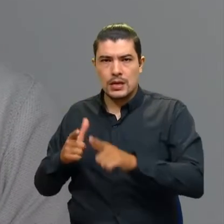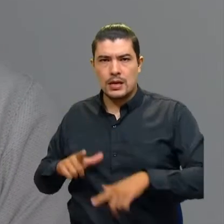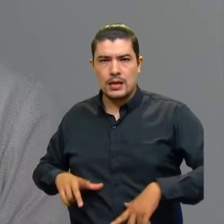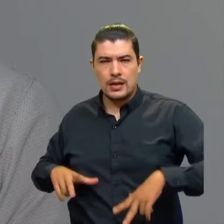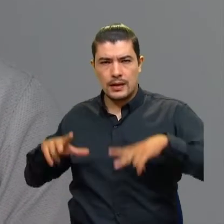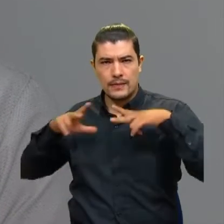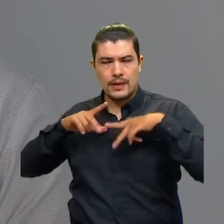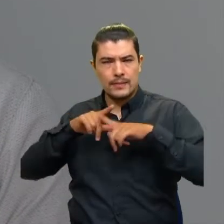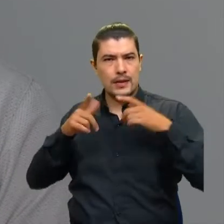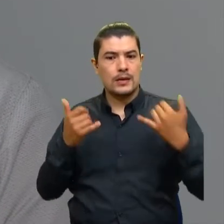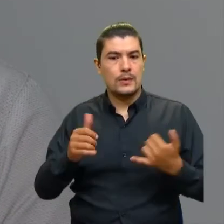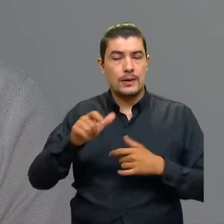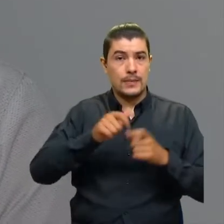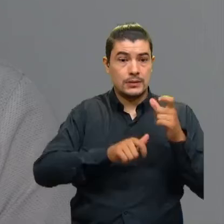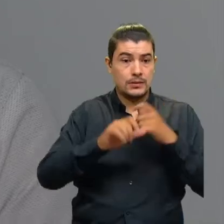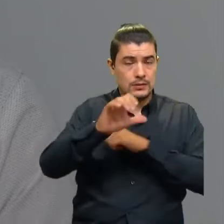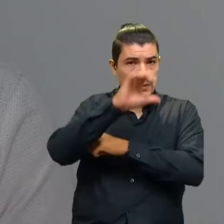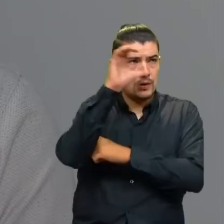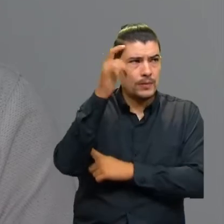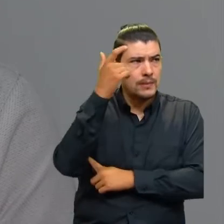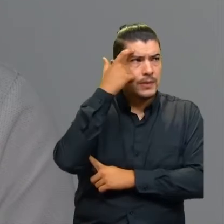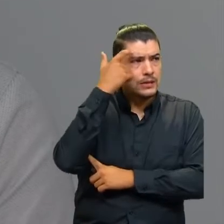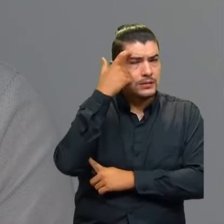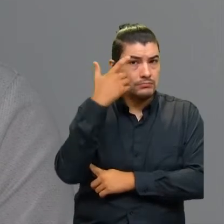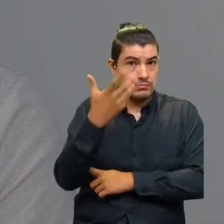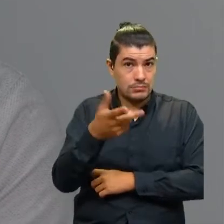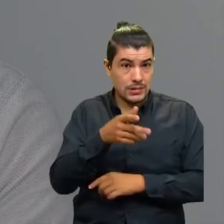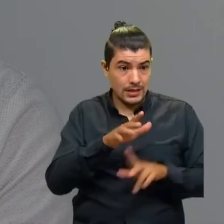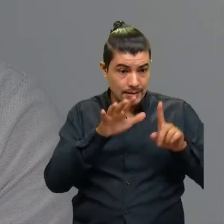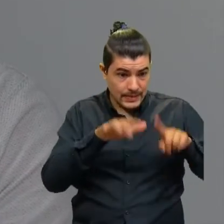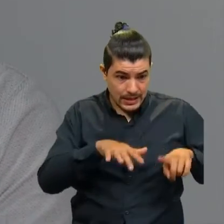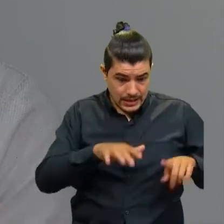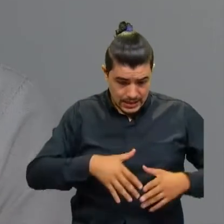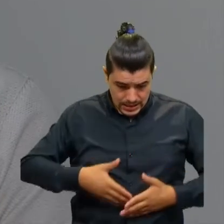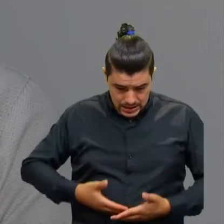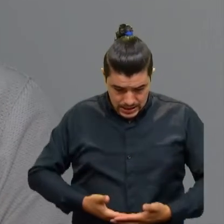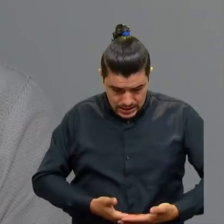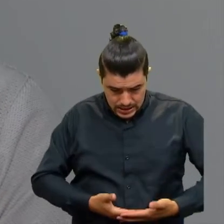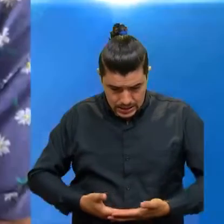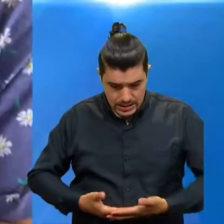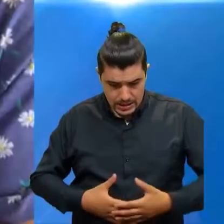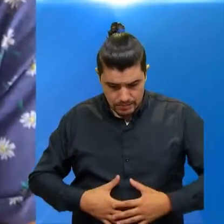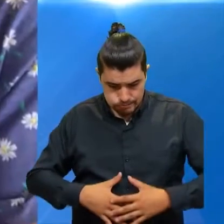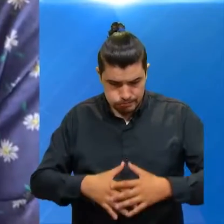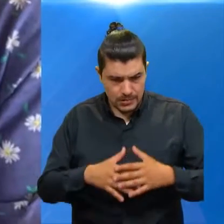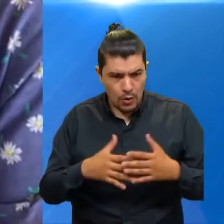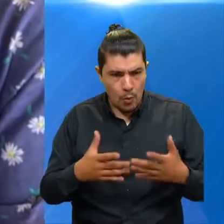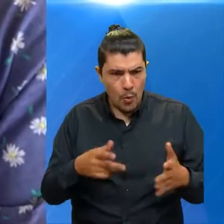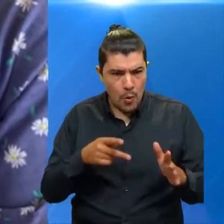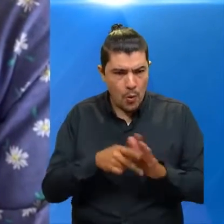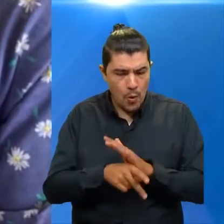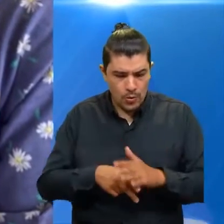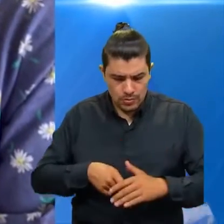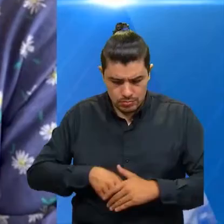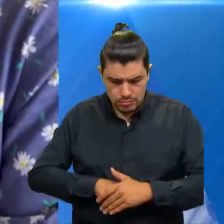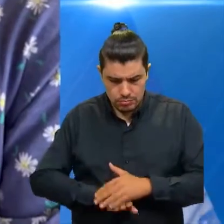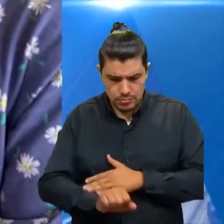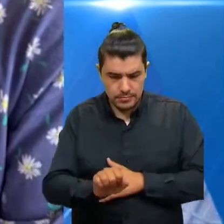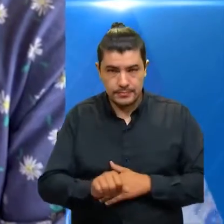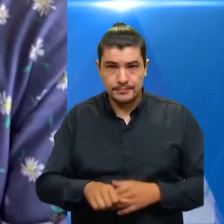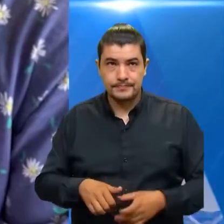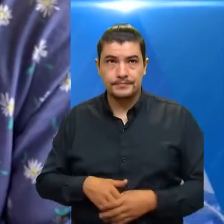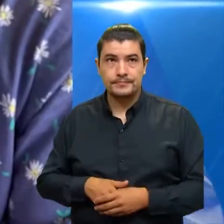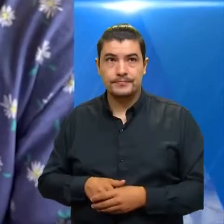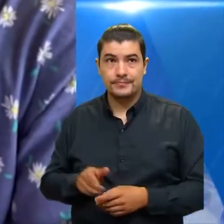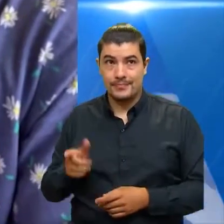estamos pensando los colombianos? Pretender quitarle la vida a un bebé de 24 semanas. El padre de Alana dice que la